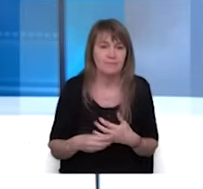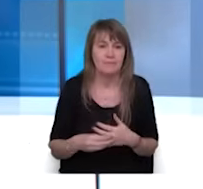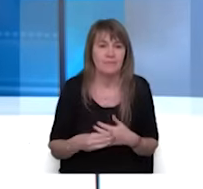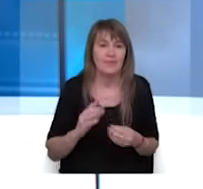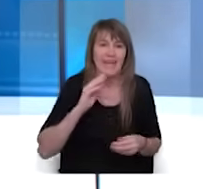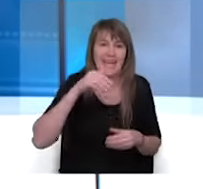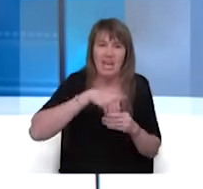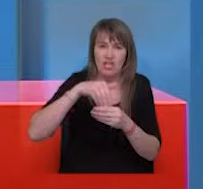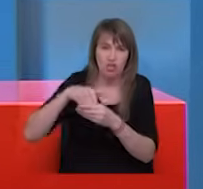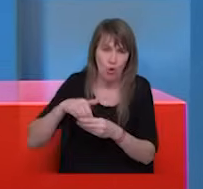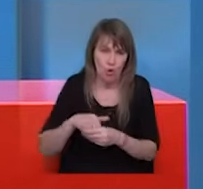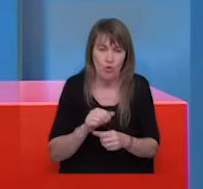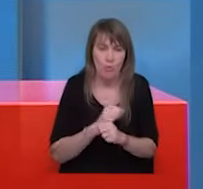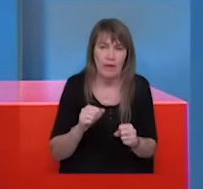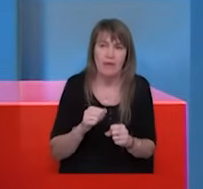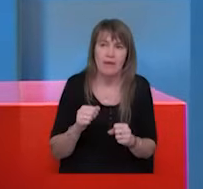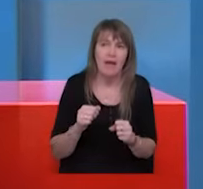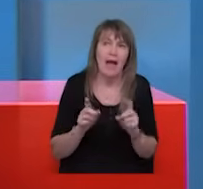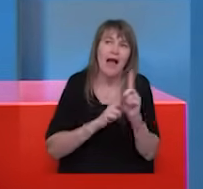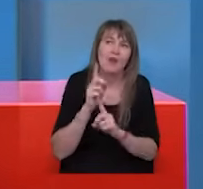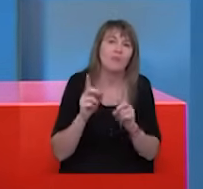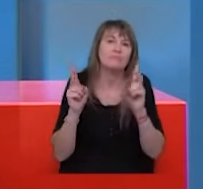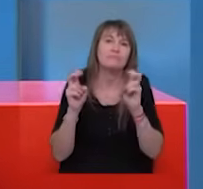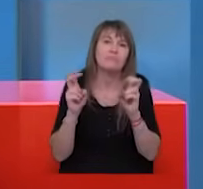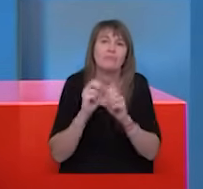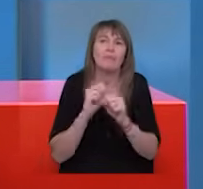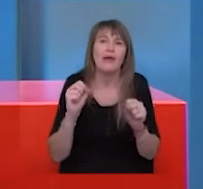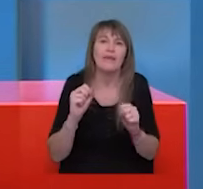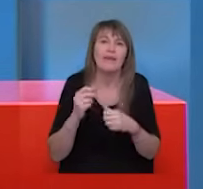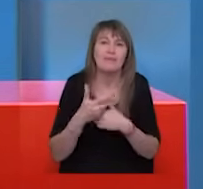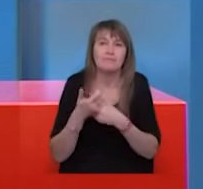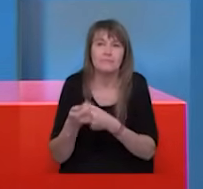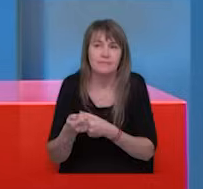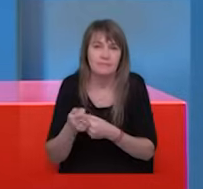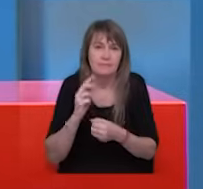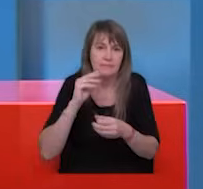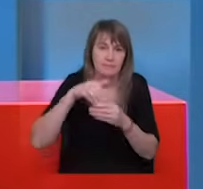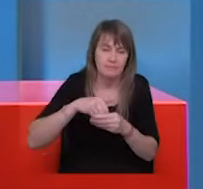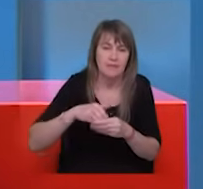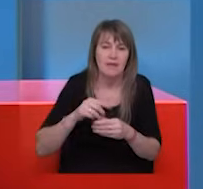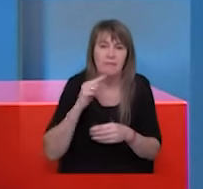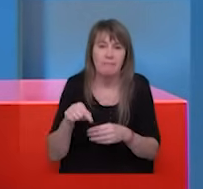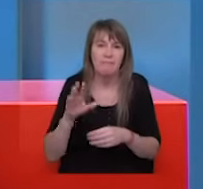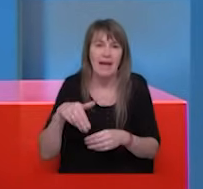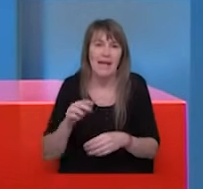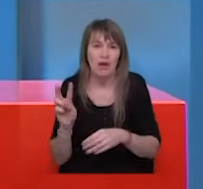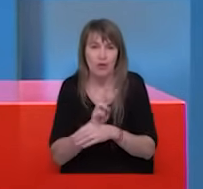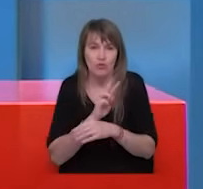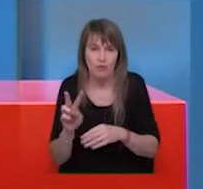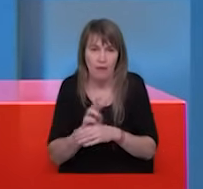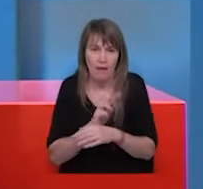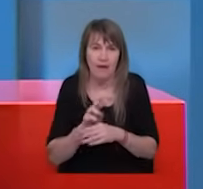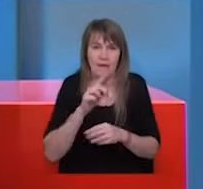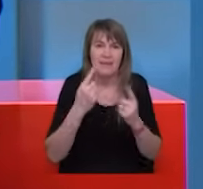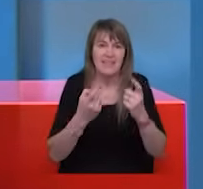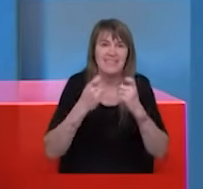puede no s si habrá algún mecanismo como para reforzar porque para hacer esto y controlar seriamente se necesita gente especializada